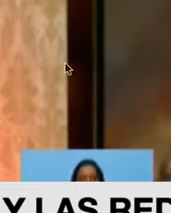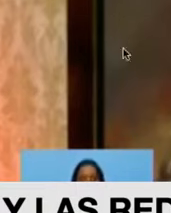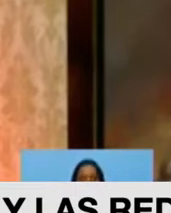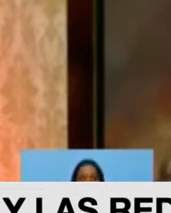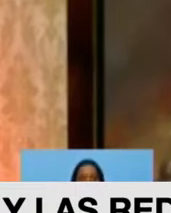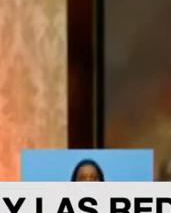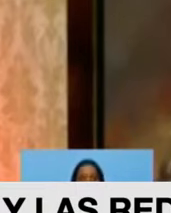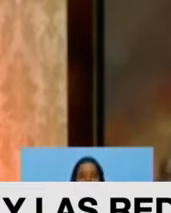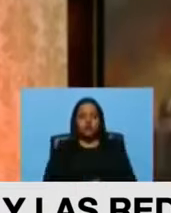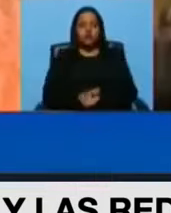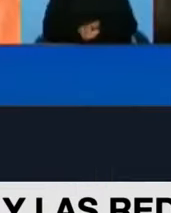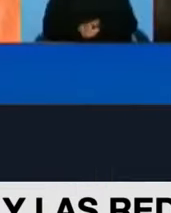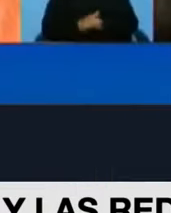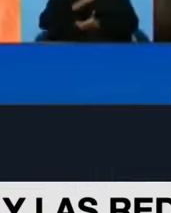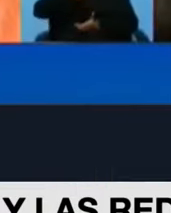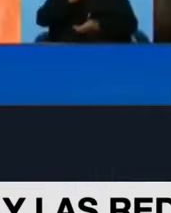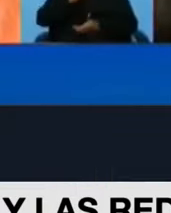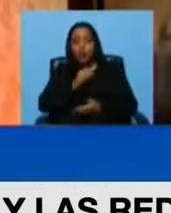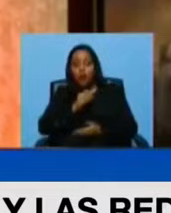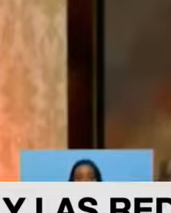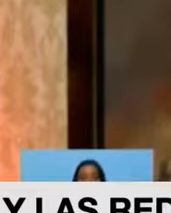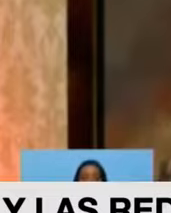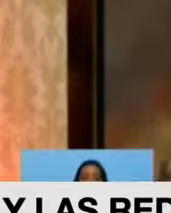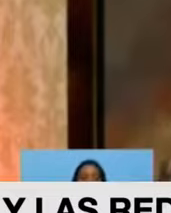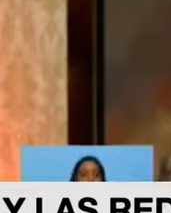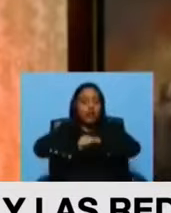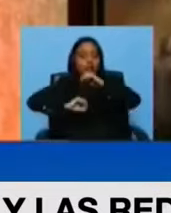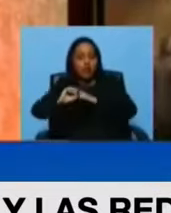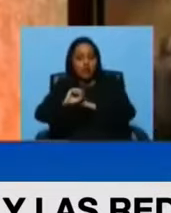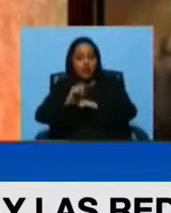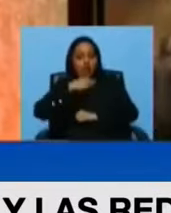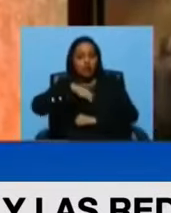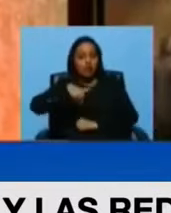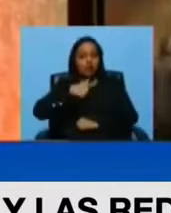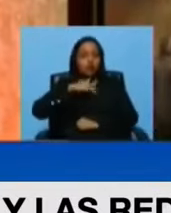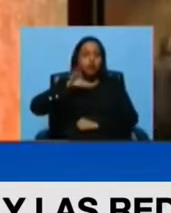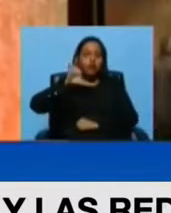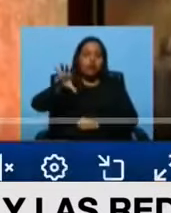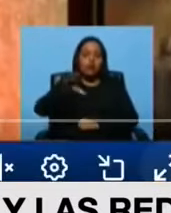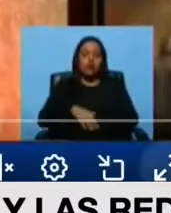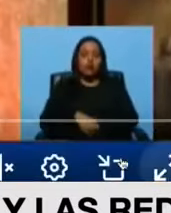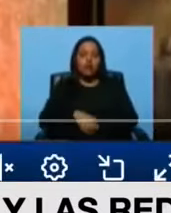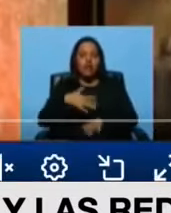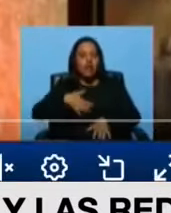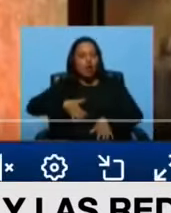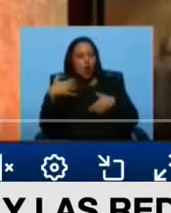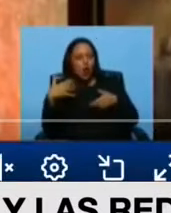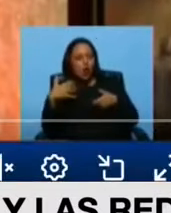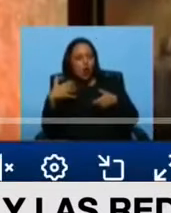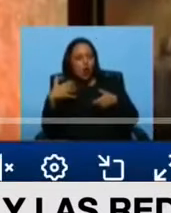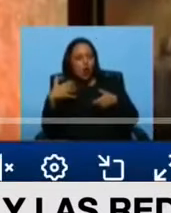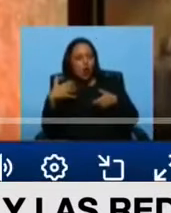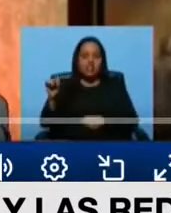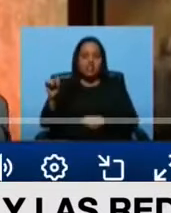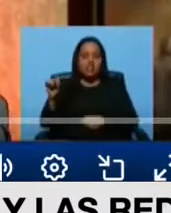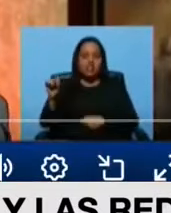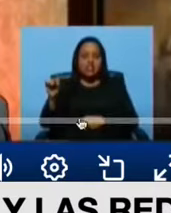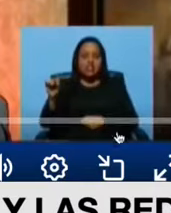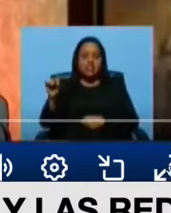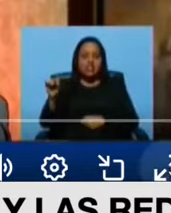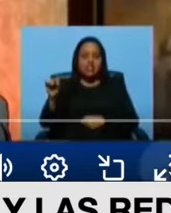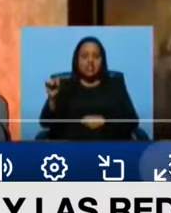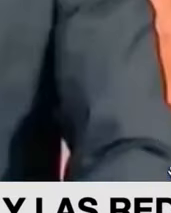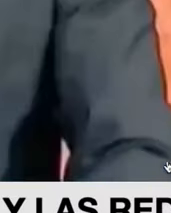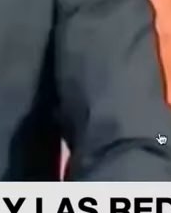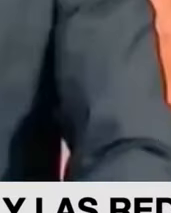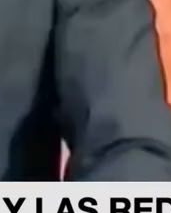ahí bueno ya eso ya sabemos que no lo va a hacer verdad ya se aclaró por parte del gobierno de los Estados Unidos no van a hacer esa intervención Por más